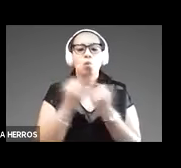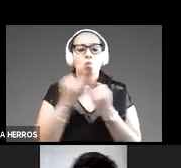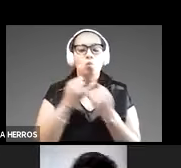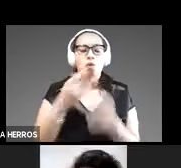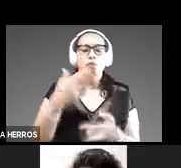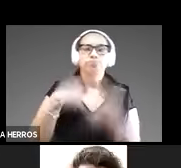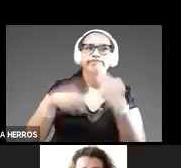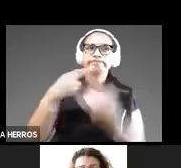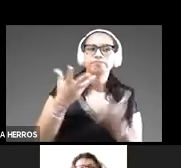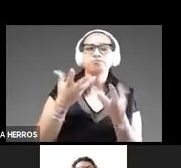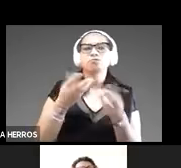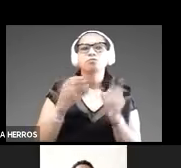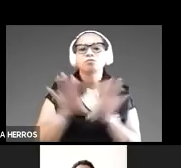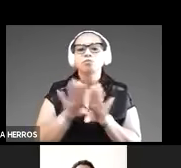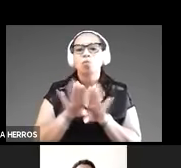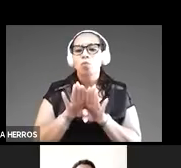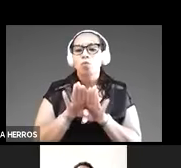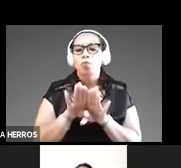en